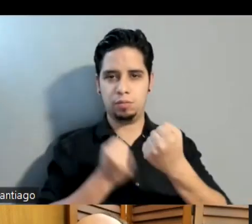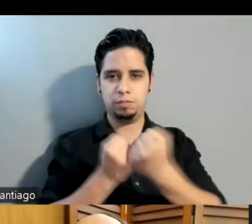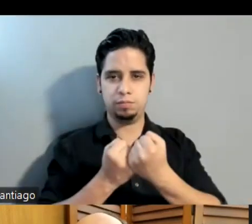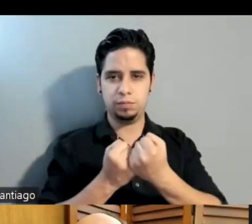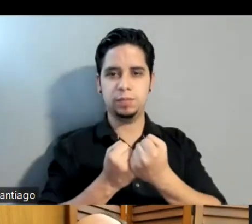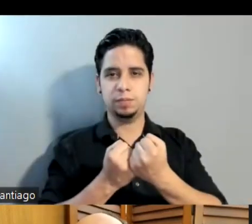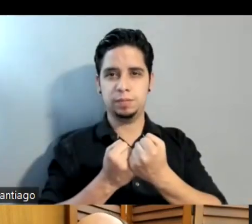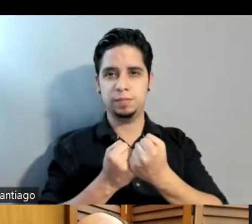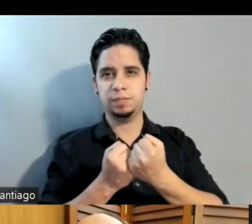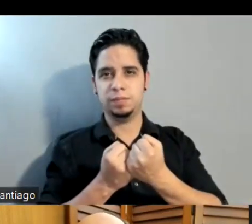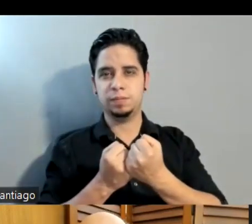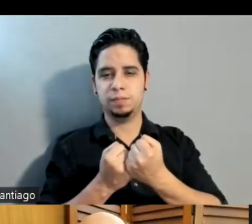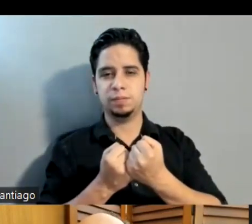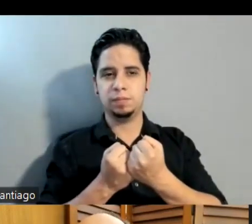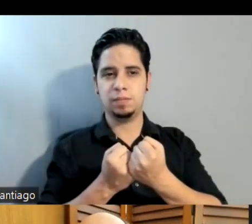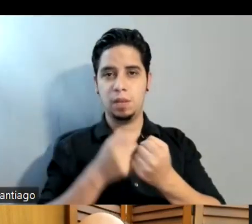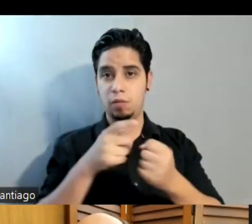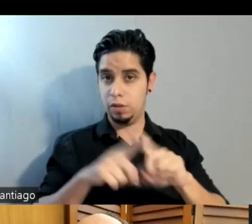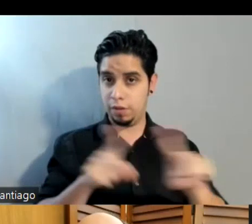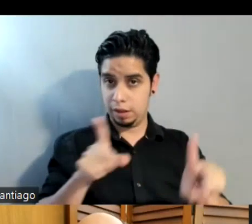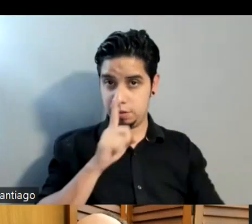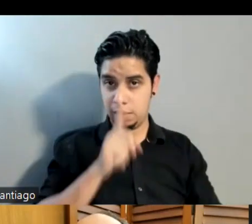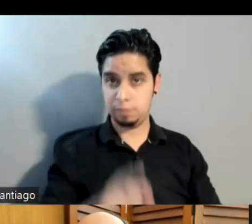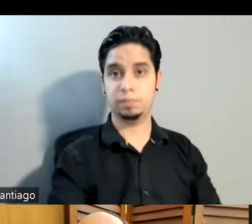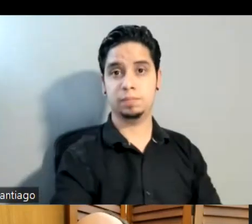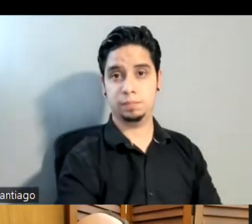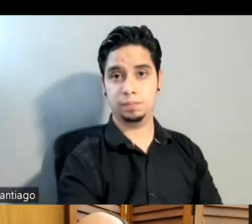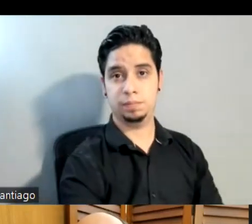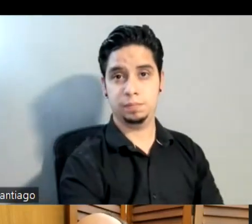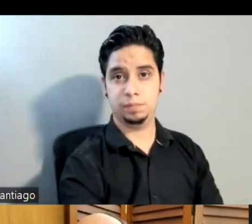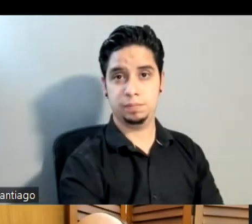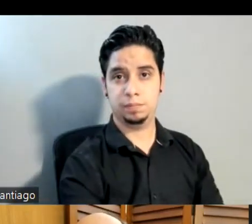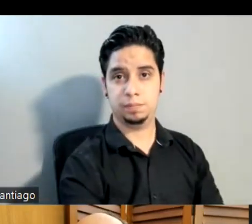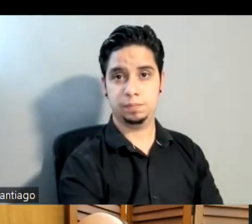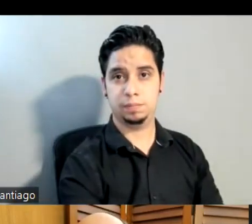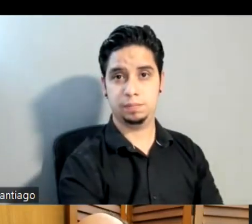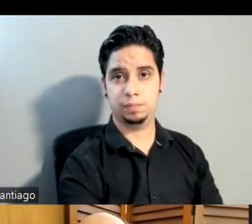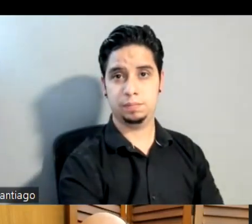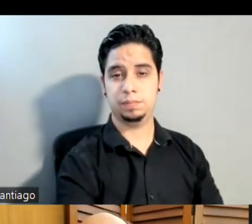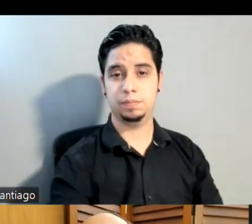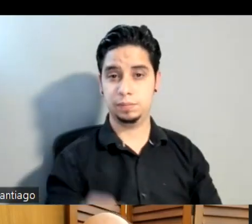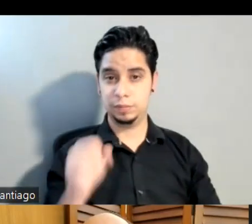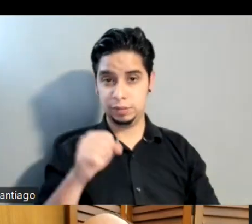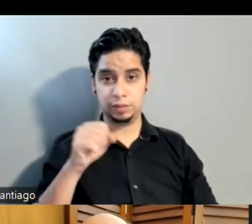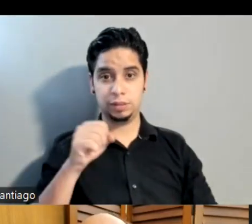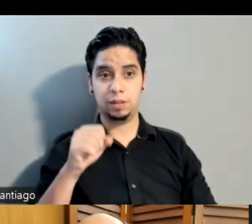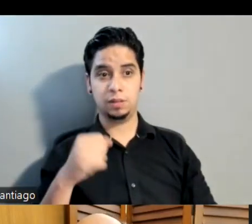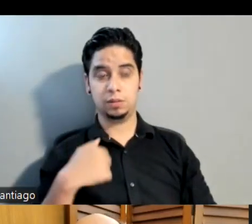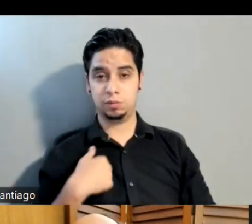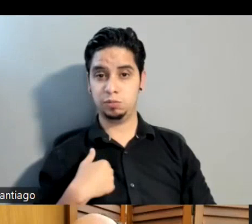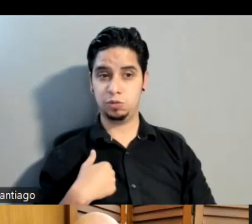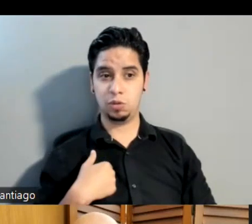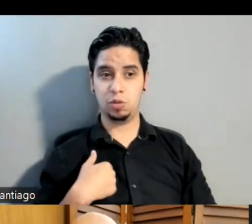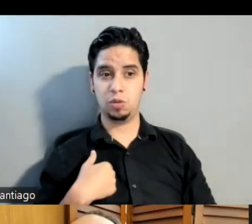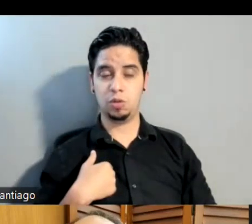Radio Castillo en Bayamón. Fue diferente, fue una cosa diferente, refrescante. Sí. Yo soy mamita. Así